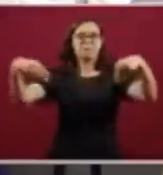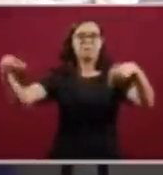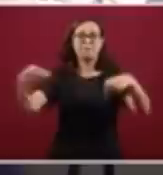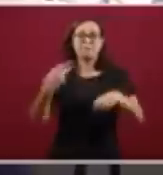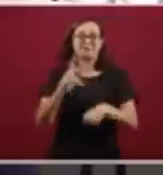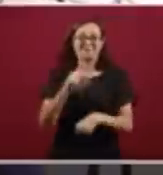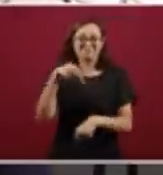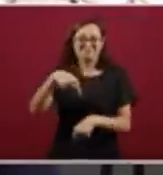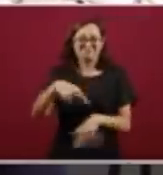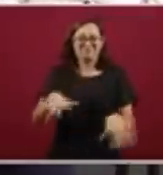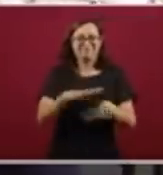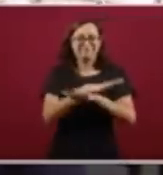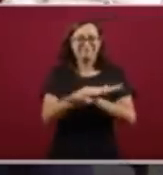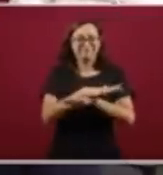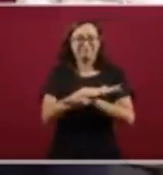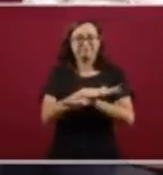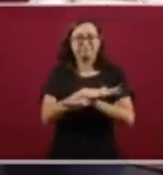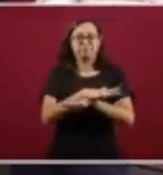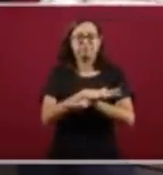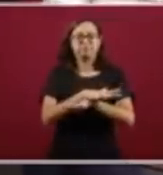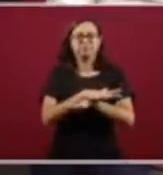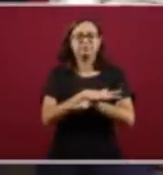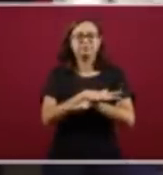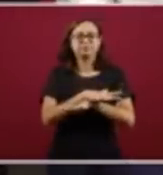cambios, y hubo